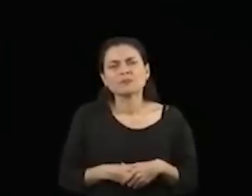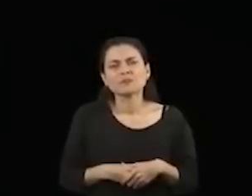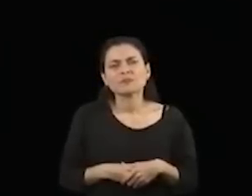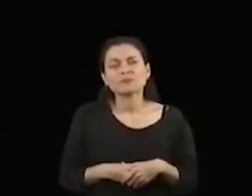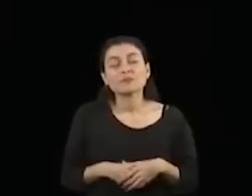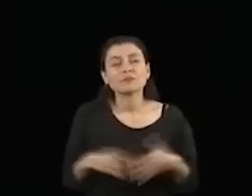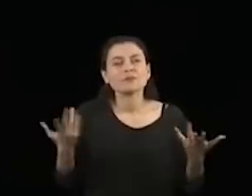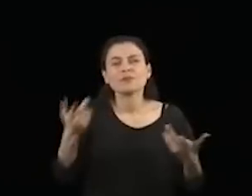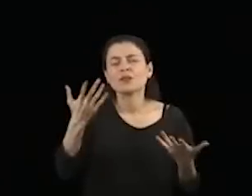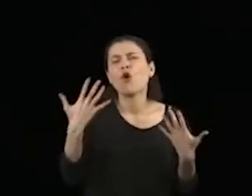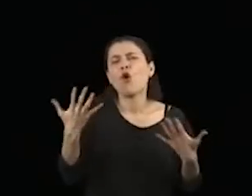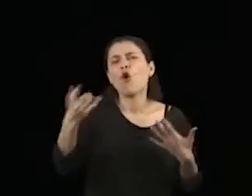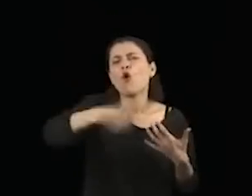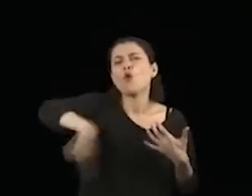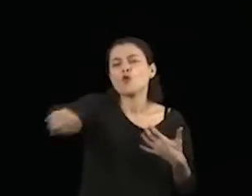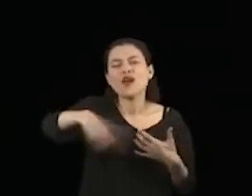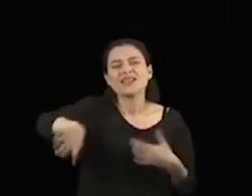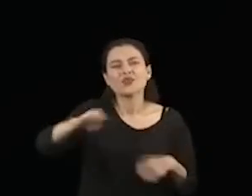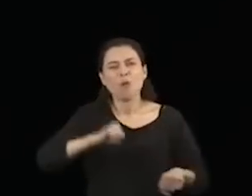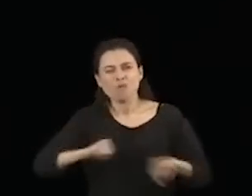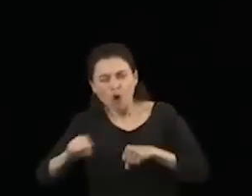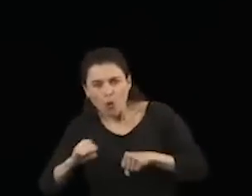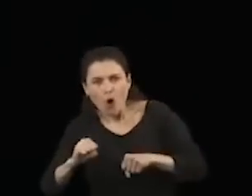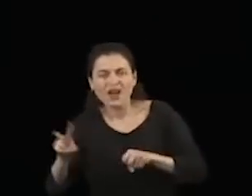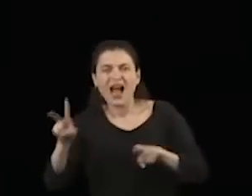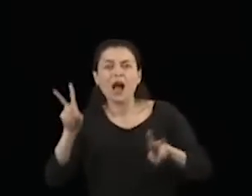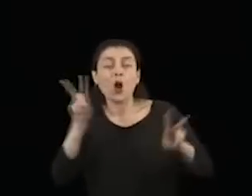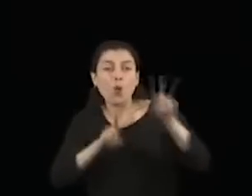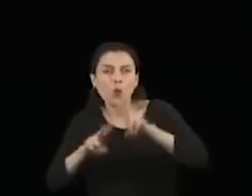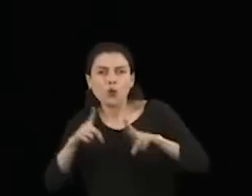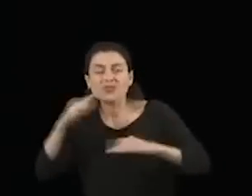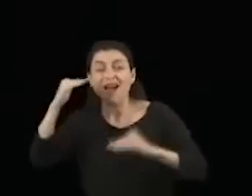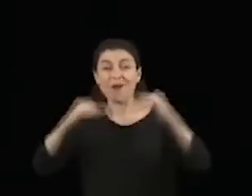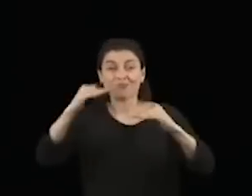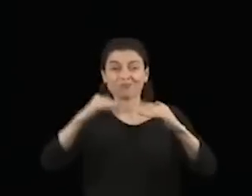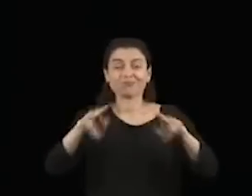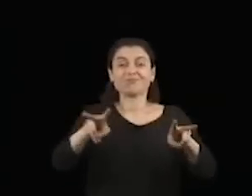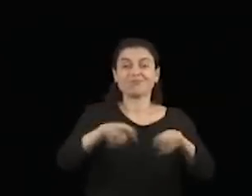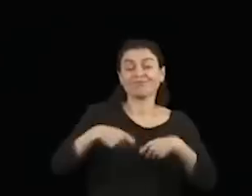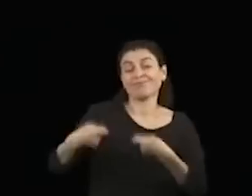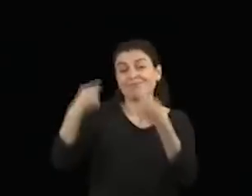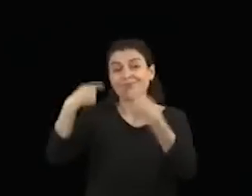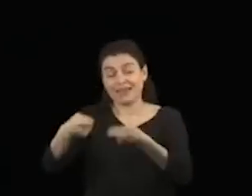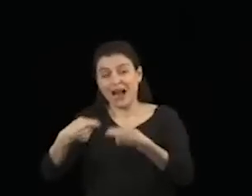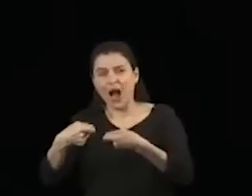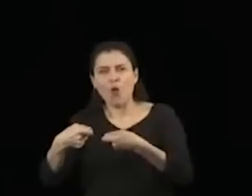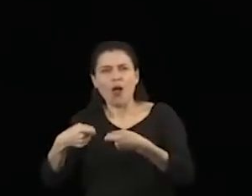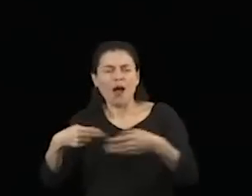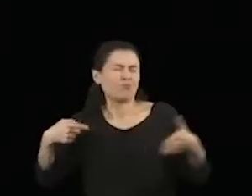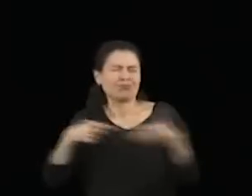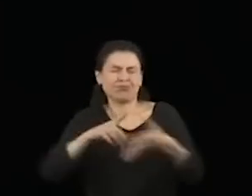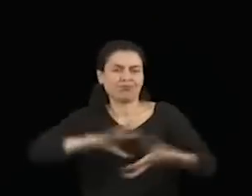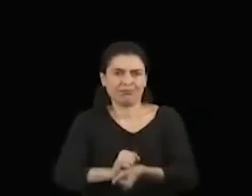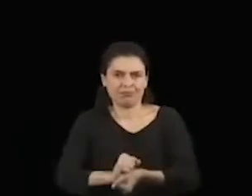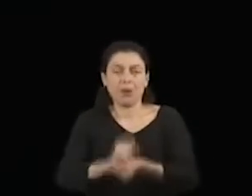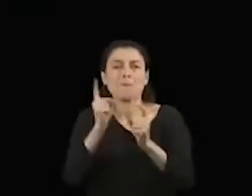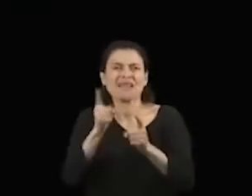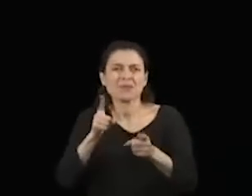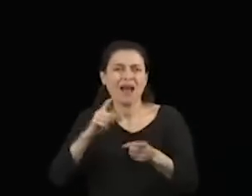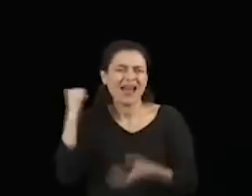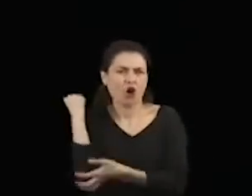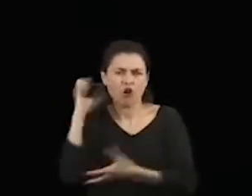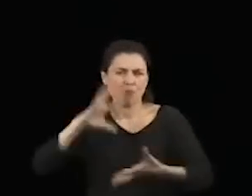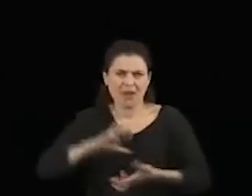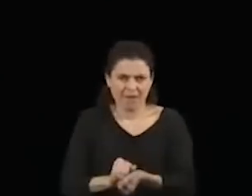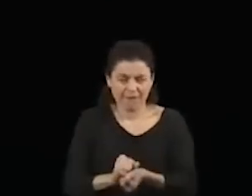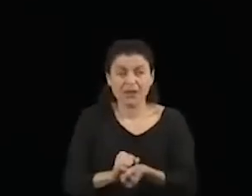obviamente que están buscando romper el equilibrio fiscal. Miren, Bukele cuando asumió, ¿saben qué? No tenía ningún diputado, nada,